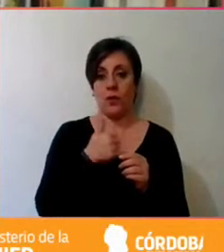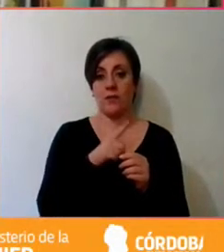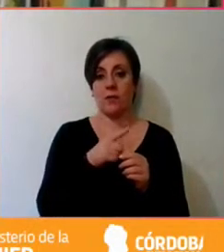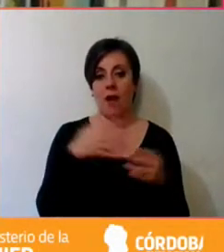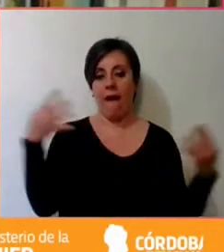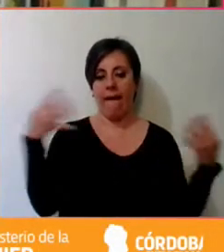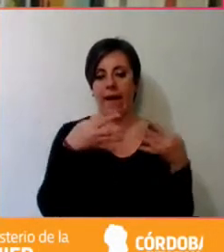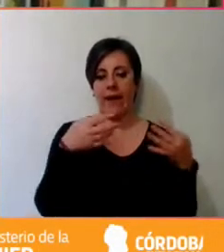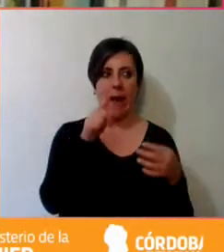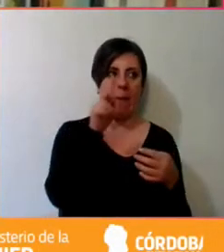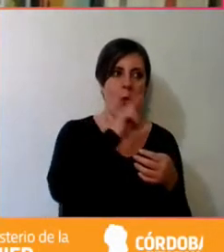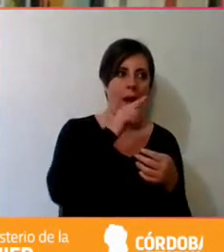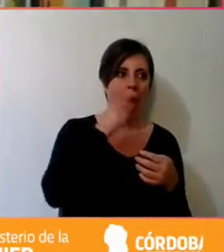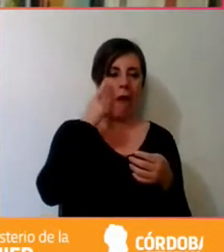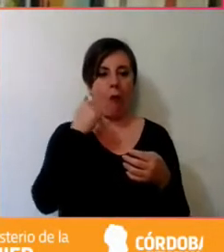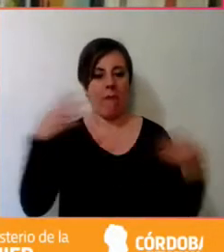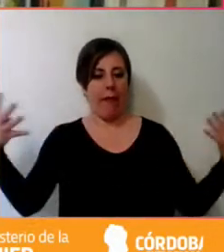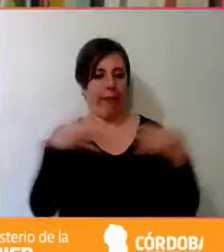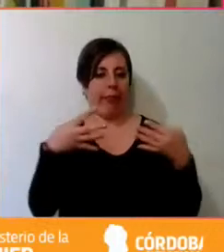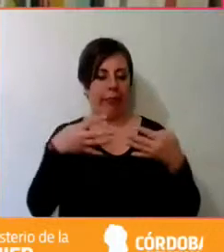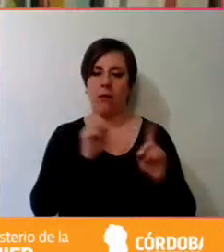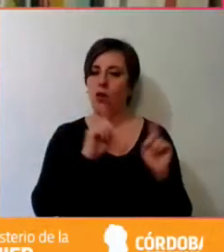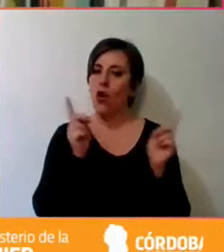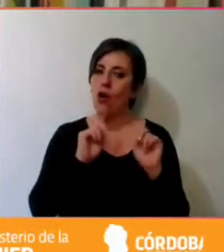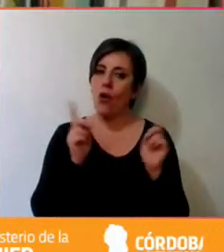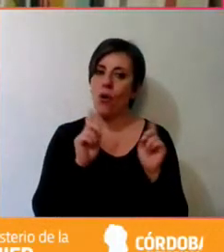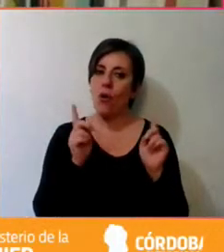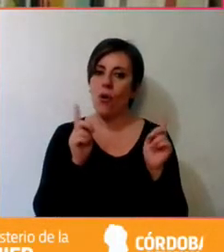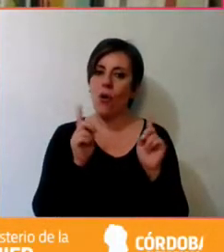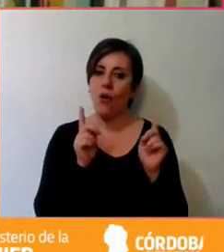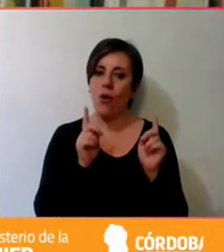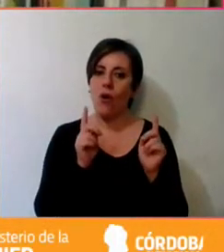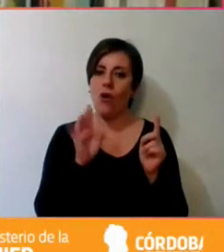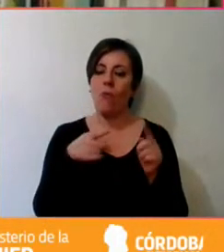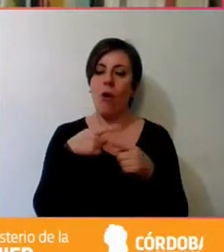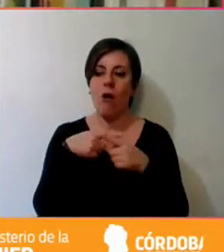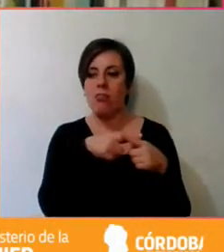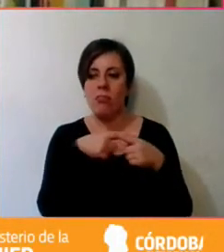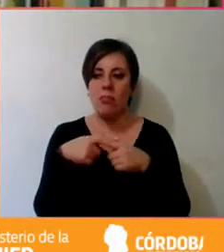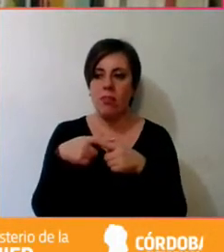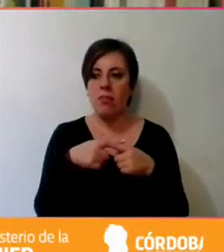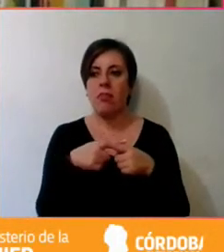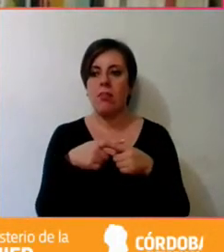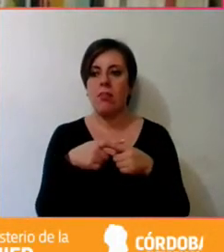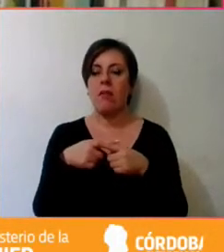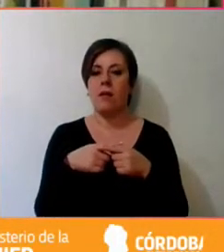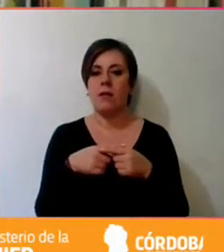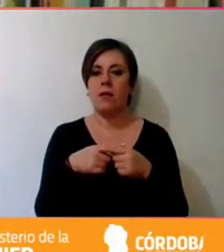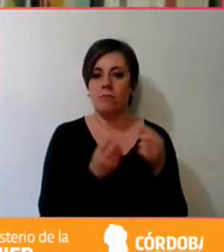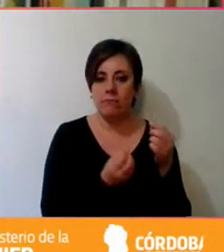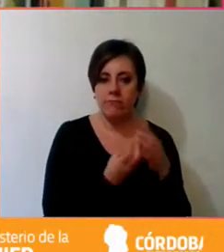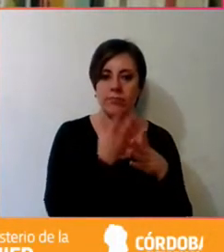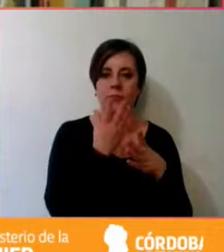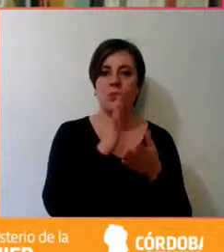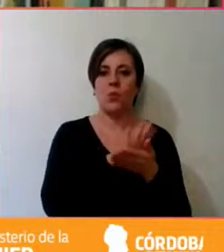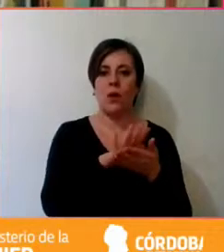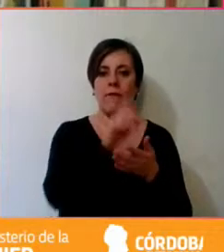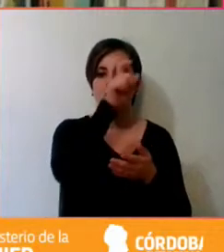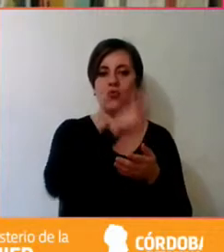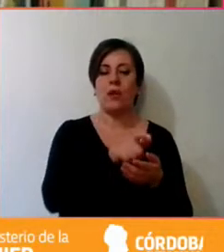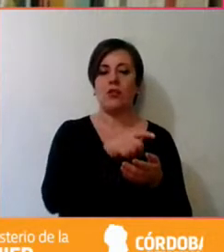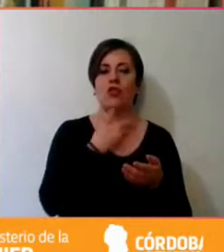de sexos, ¿verdad? Sino que en realidad es la disputa por el surgimiento de un nuevo sujeto